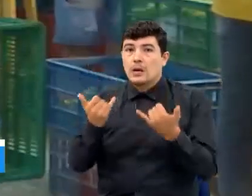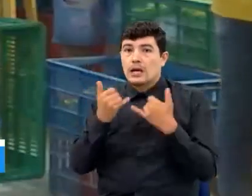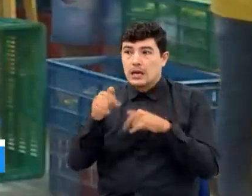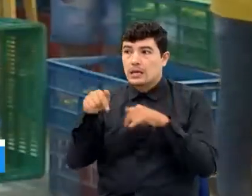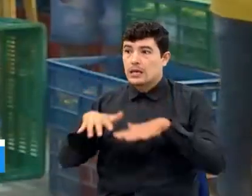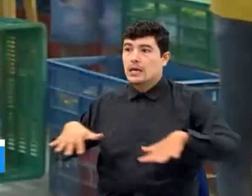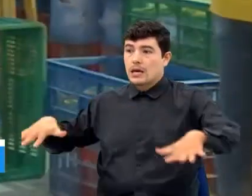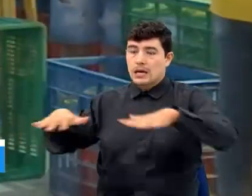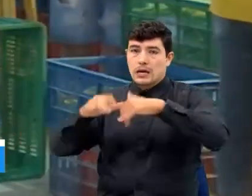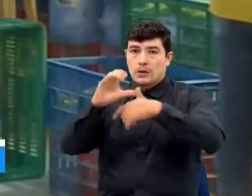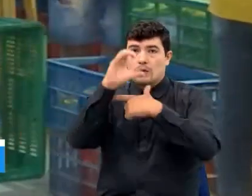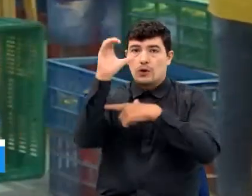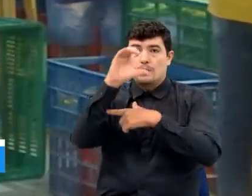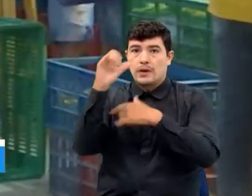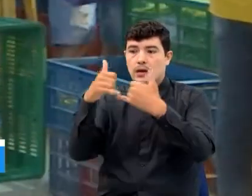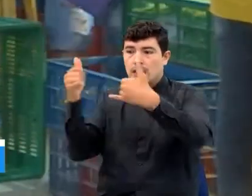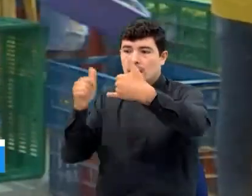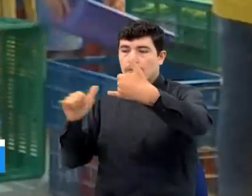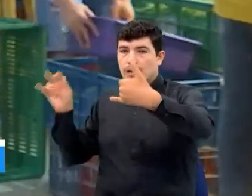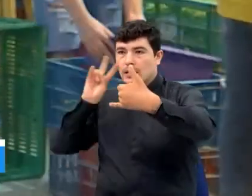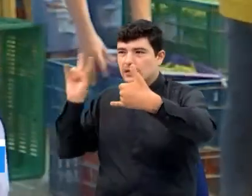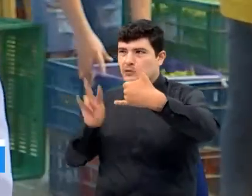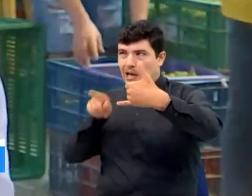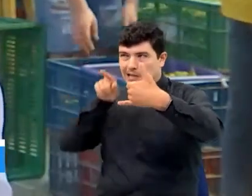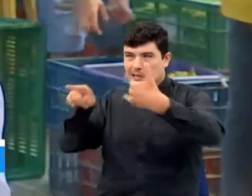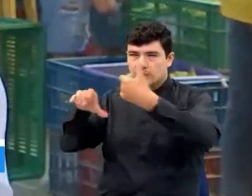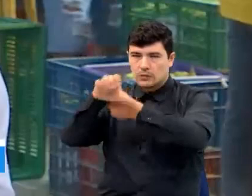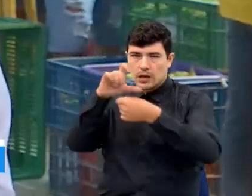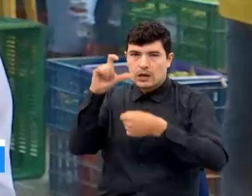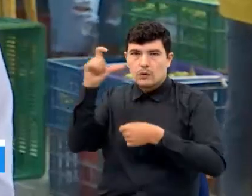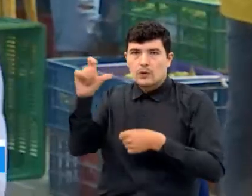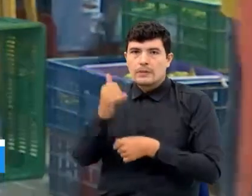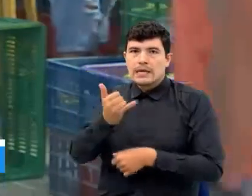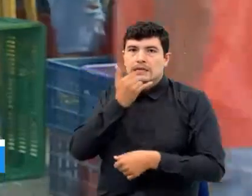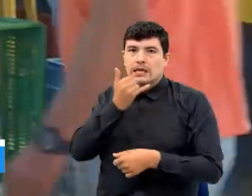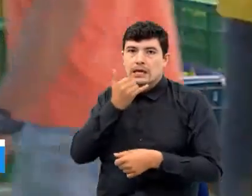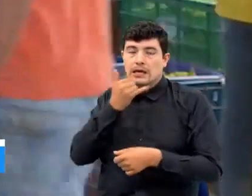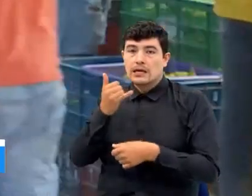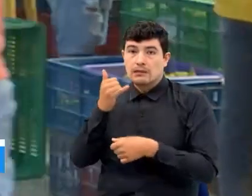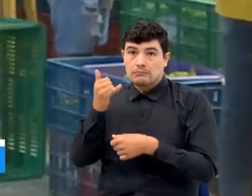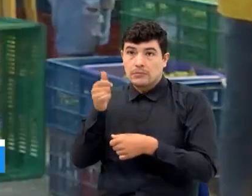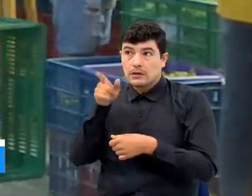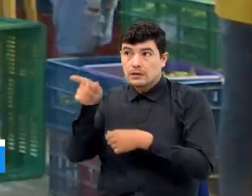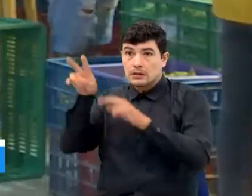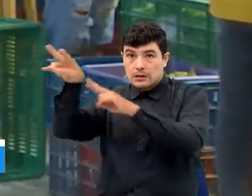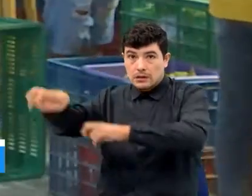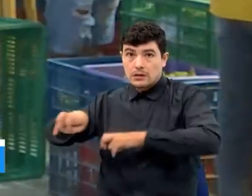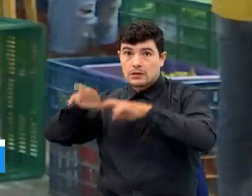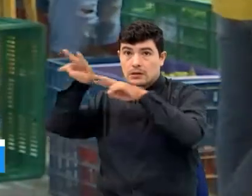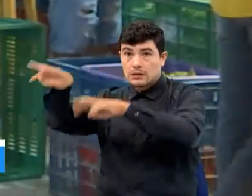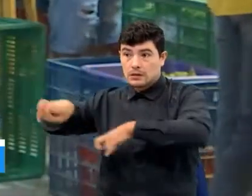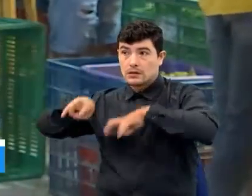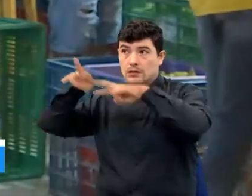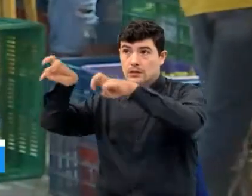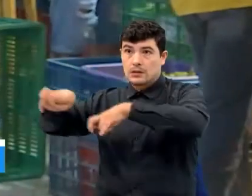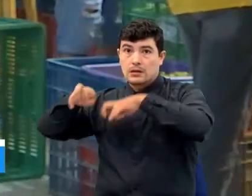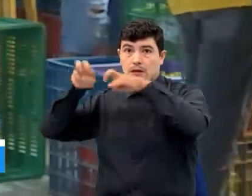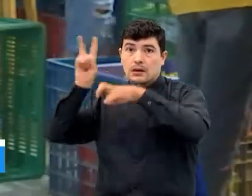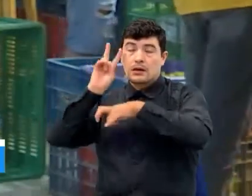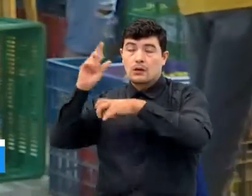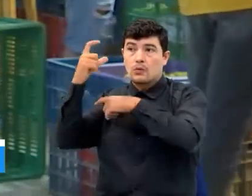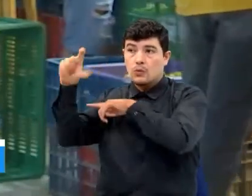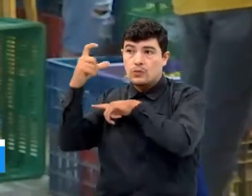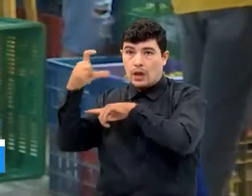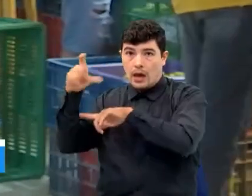frontera colombo-venezolana, sobre todo en Cúcuta, donde los alimentos que en vez de llegar a la capital santandereana pasan por la frontera hacia Venezuela, y